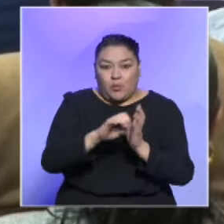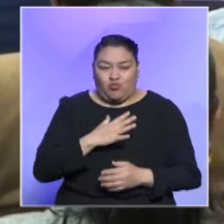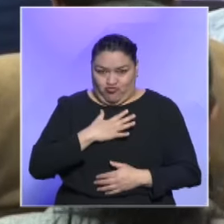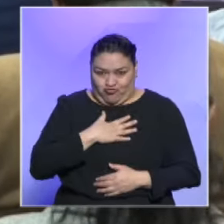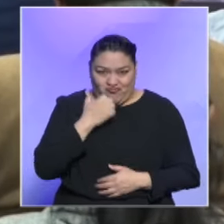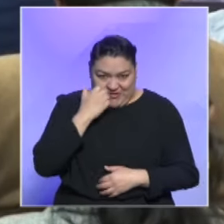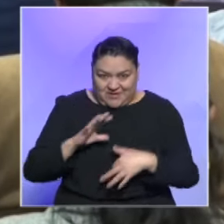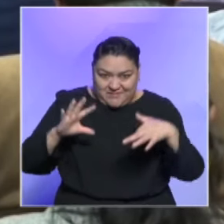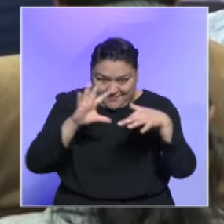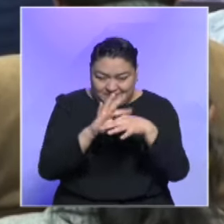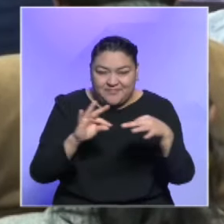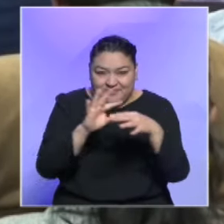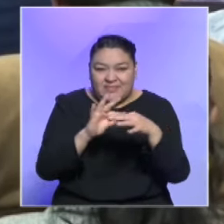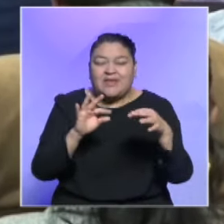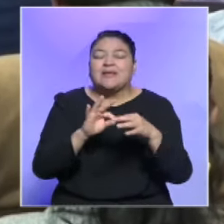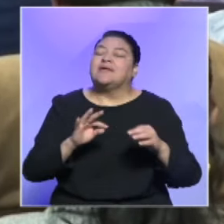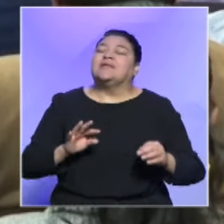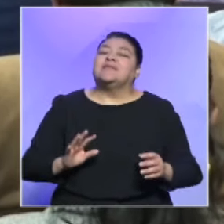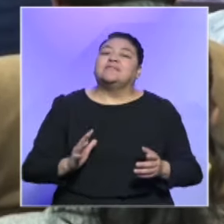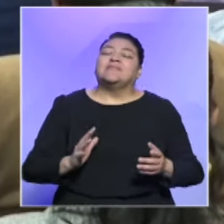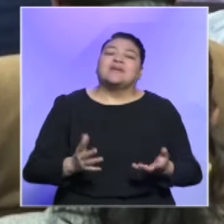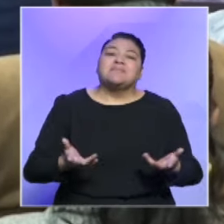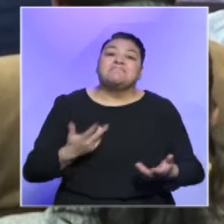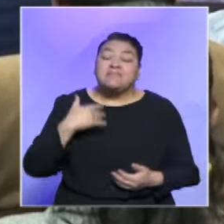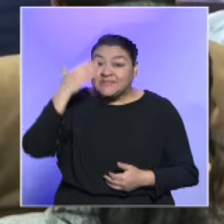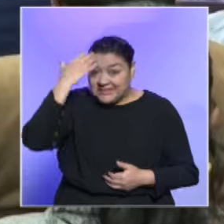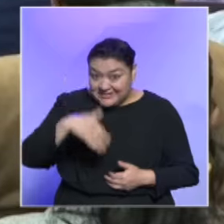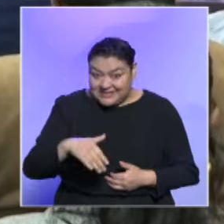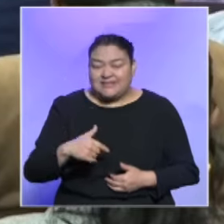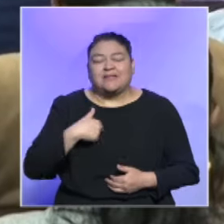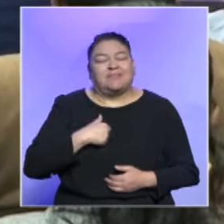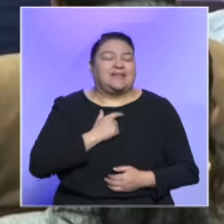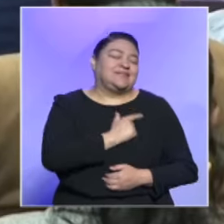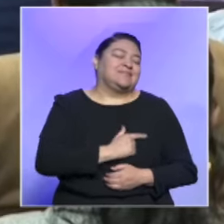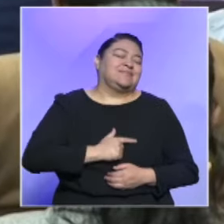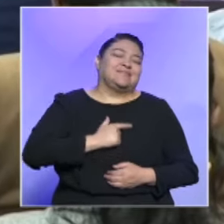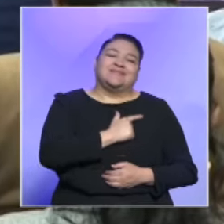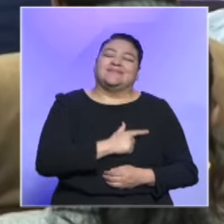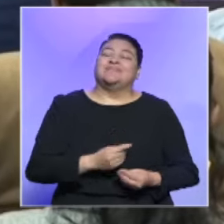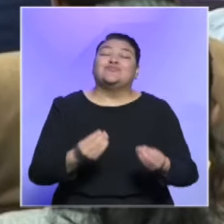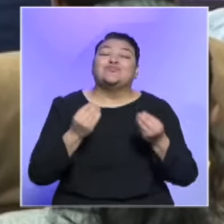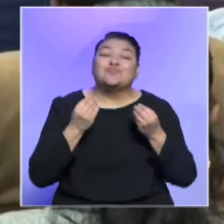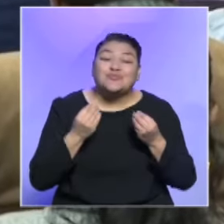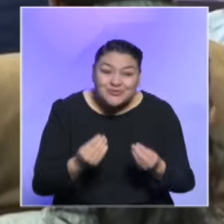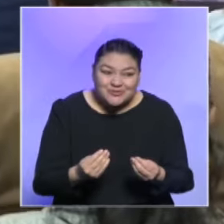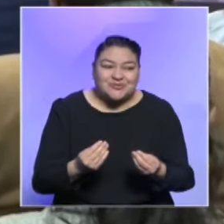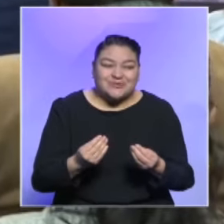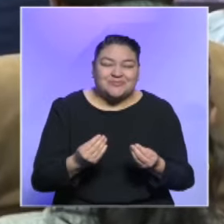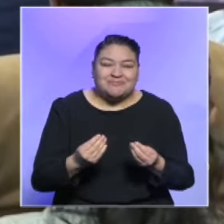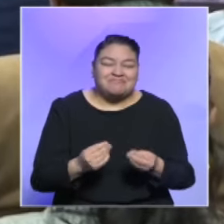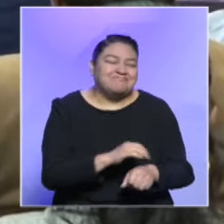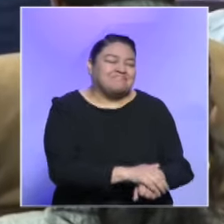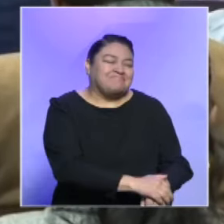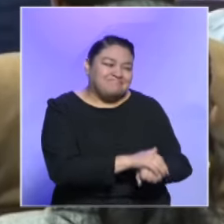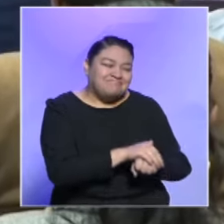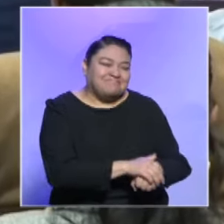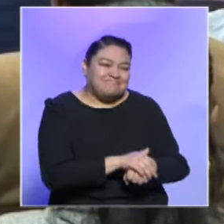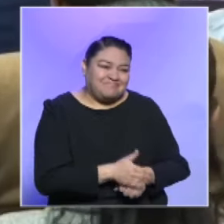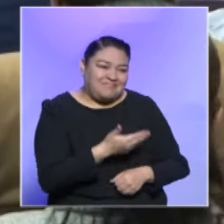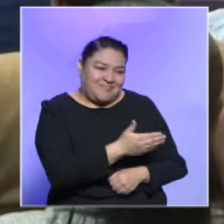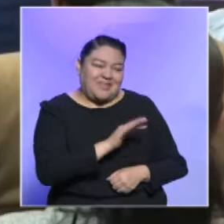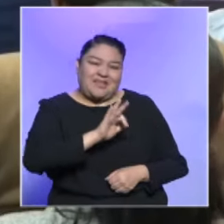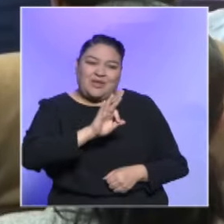también decir que es un placer estar hoy con mi querido amigo